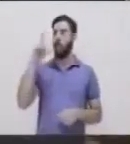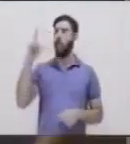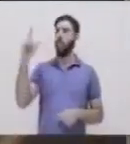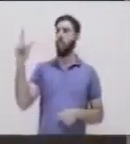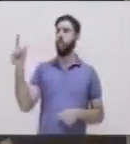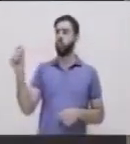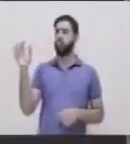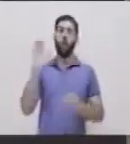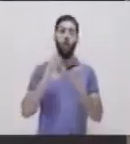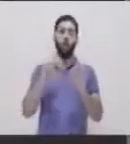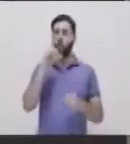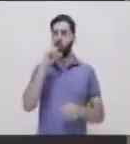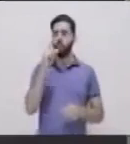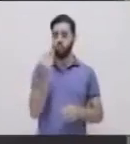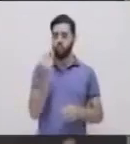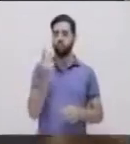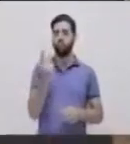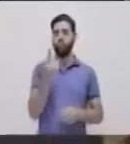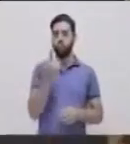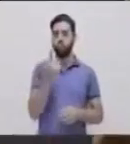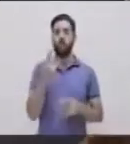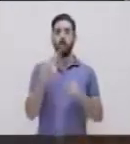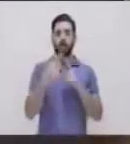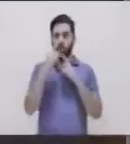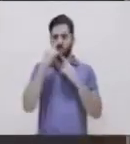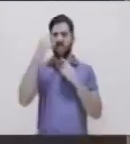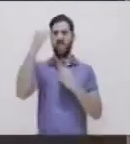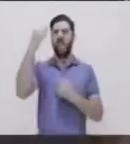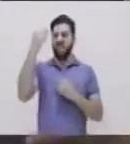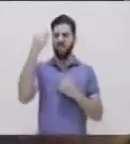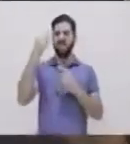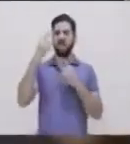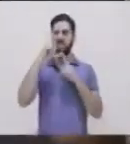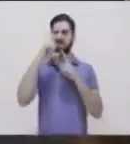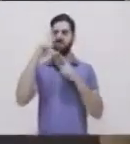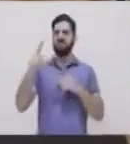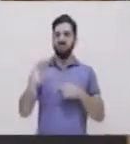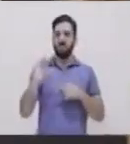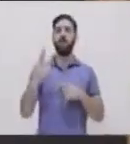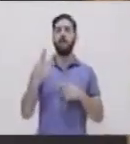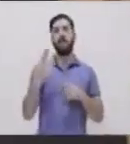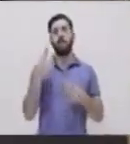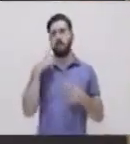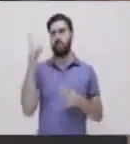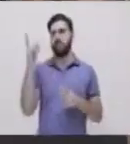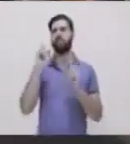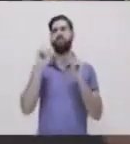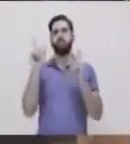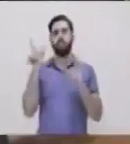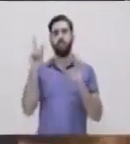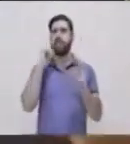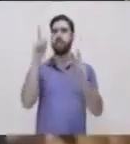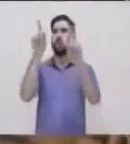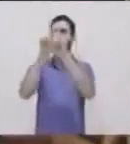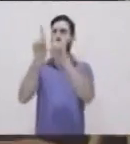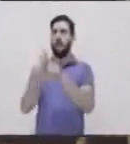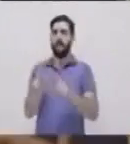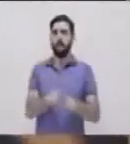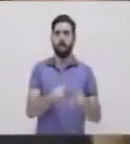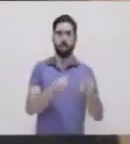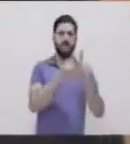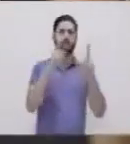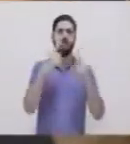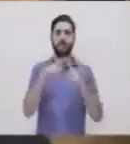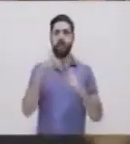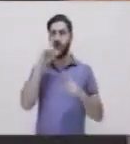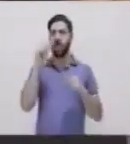pico más alargado, unos lo tienen más corto pero más grande. O sea, en realidad es sorprendente porque es la misma especie